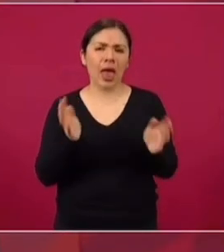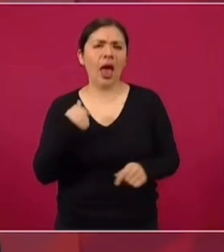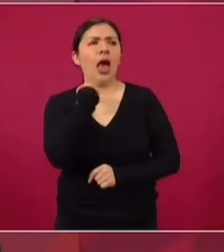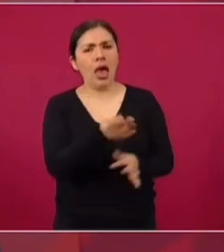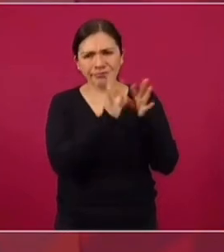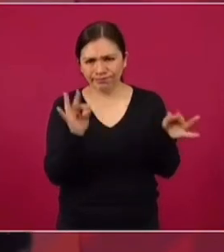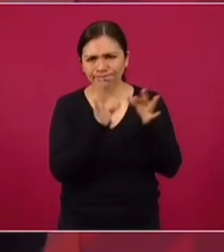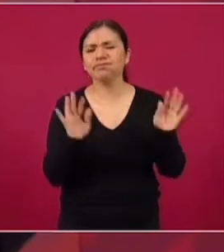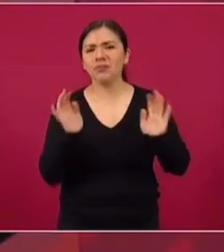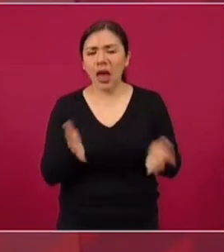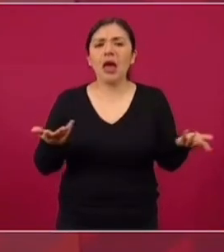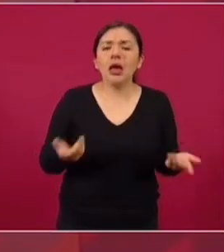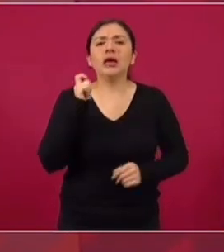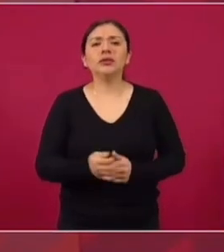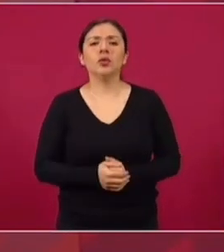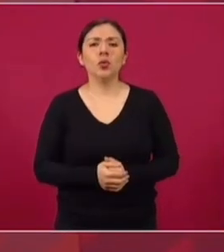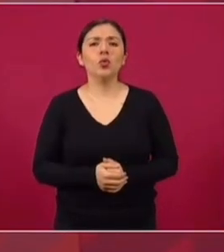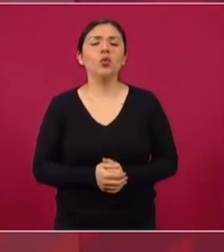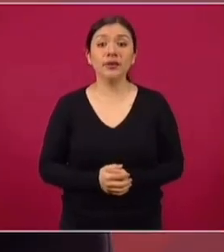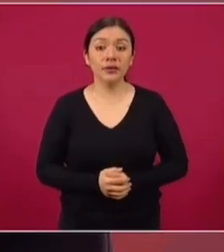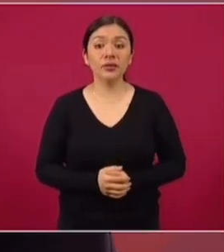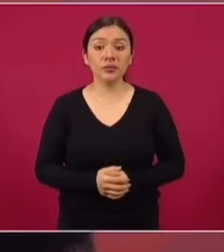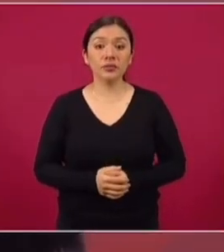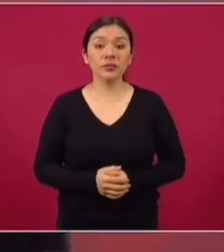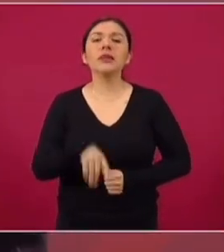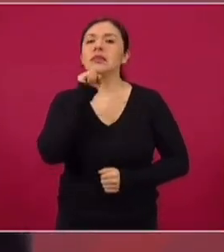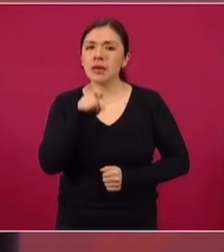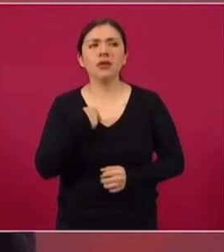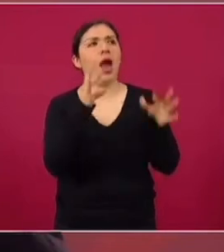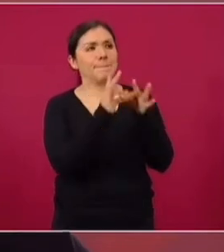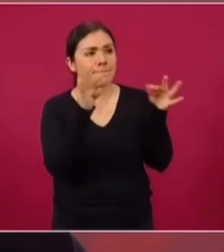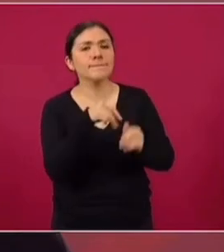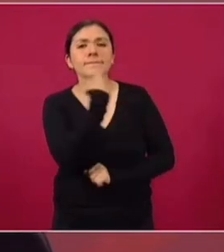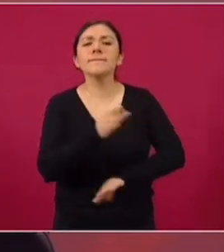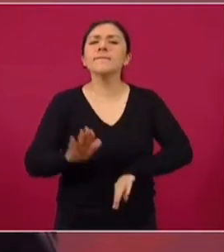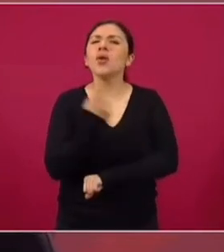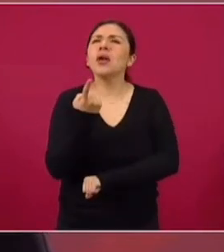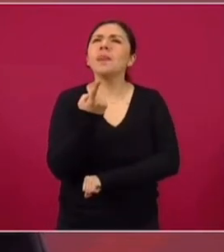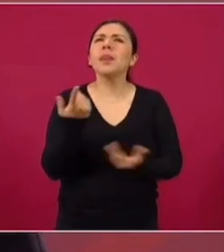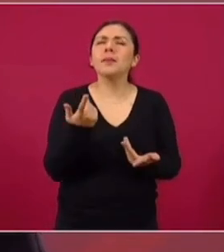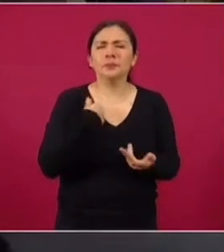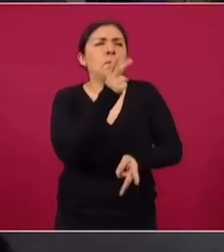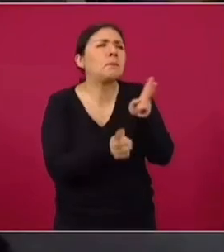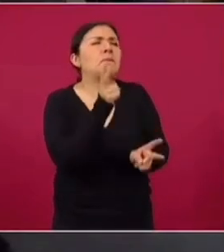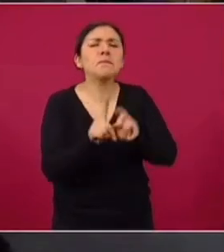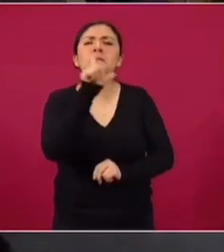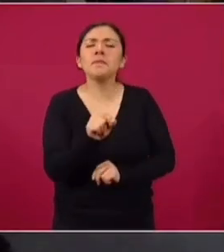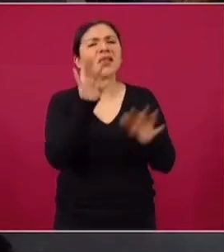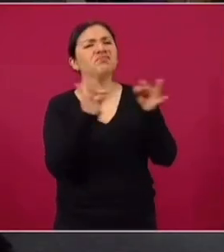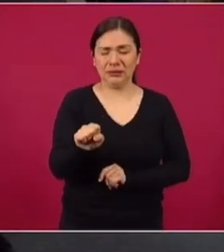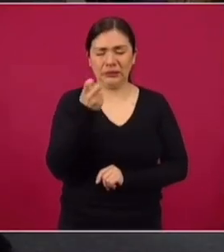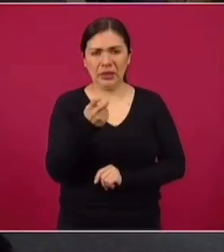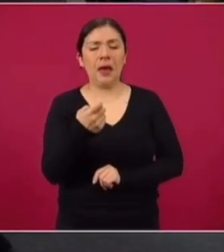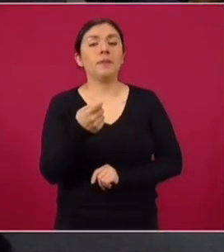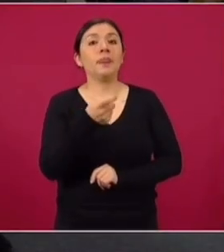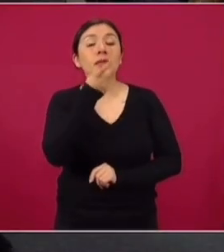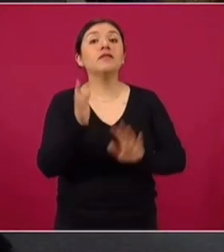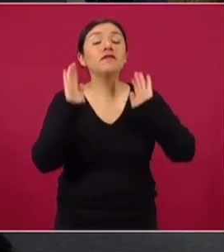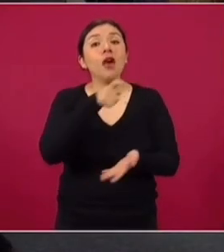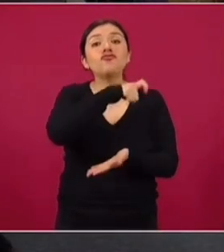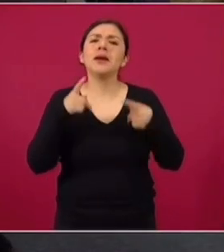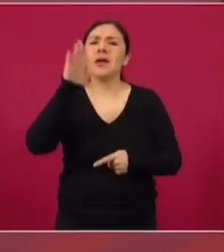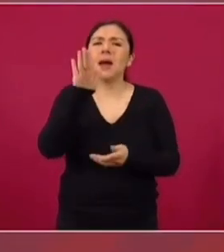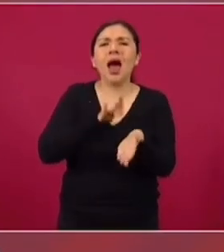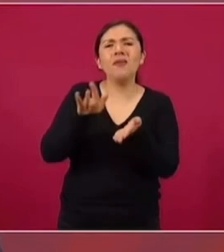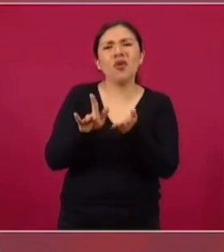expliqué de cómo recibí el gobierno. Y le expliqué porque hubo un momento en la plática que salió lo del gas, que lo habían comprado